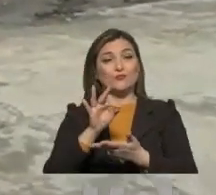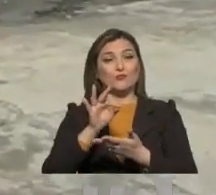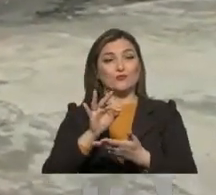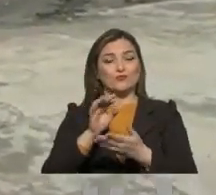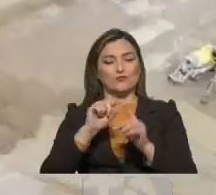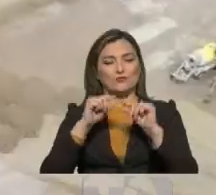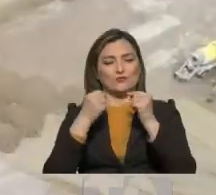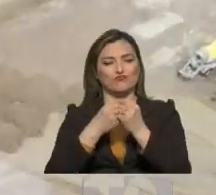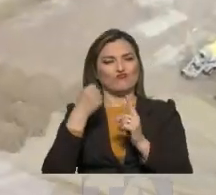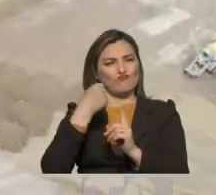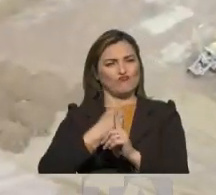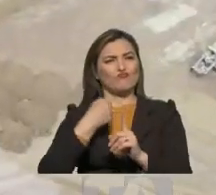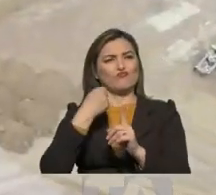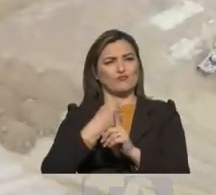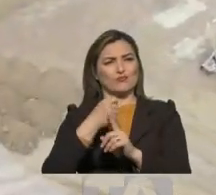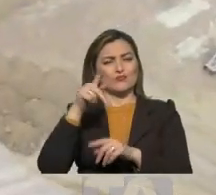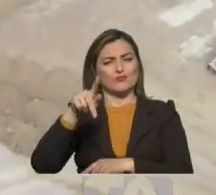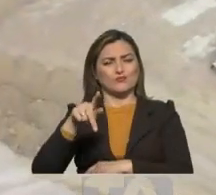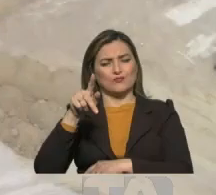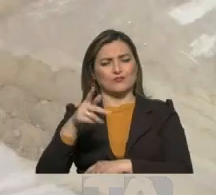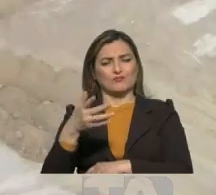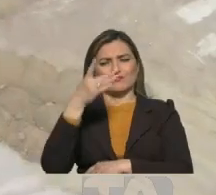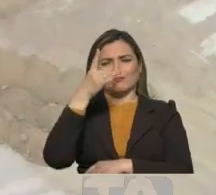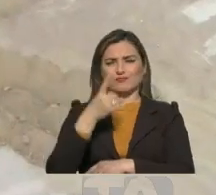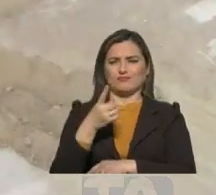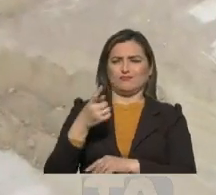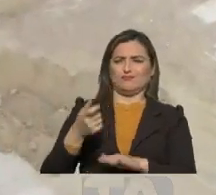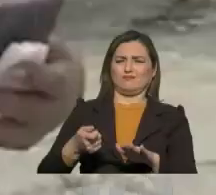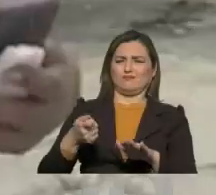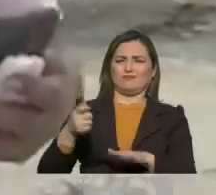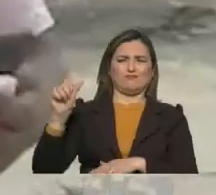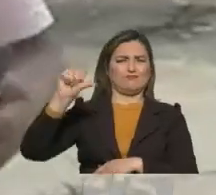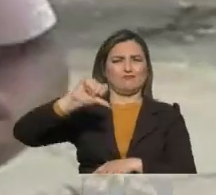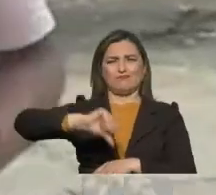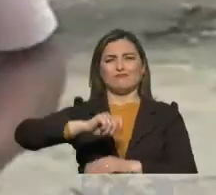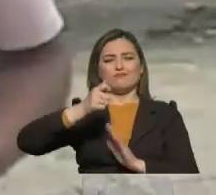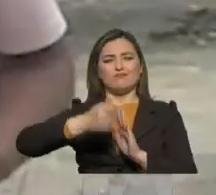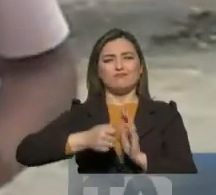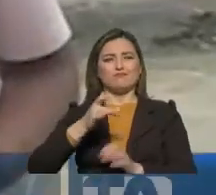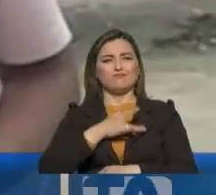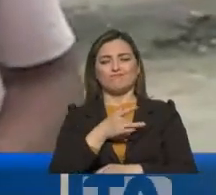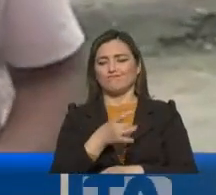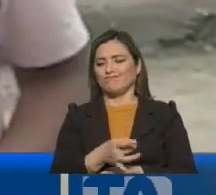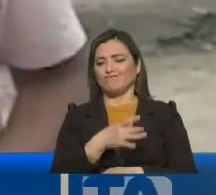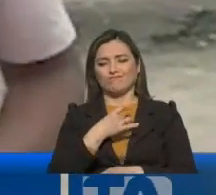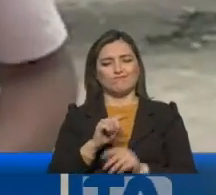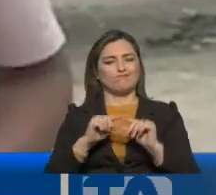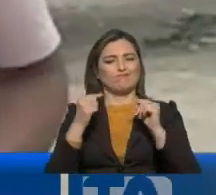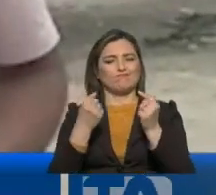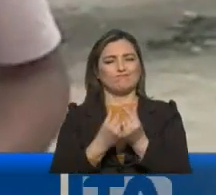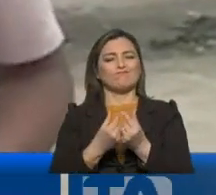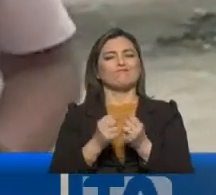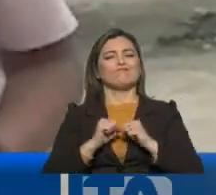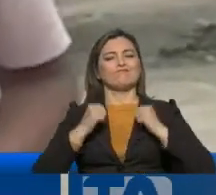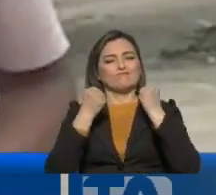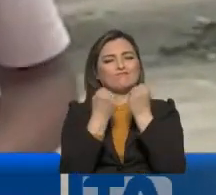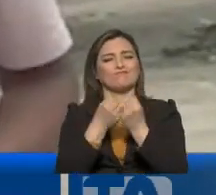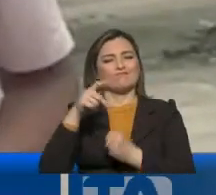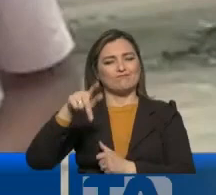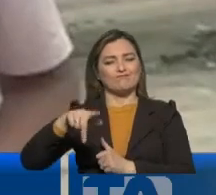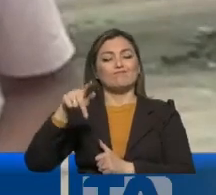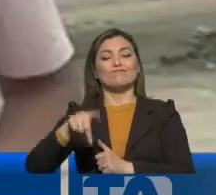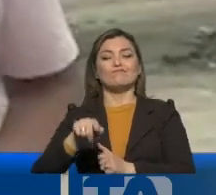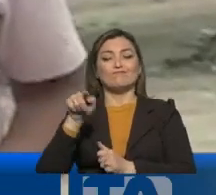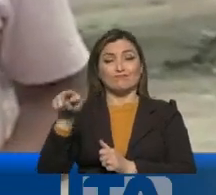pedernales también reaccionó a esta decisión judicial nos sentimos muy bonitos como muestras vivas de pedernales de saber que la